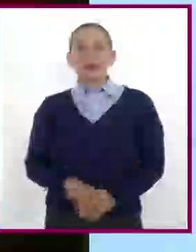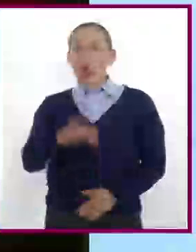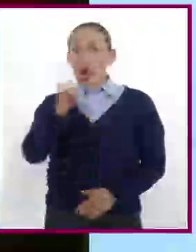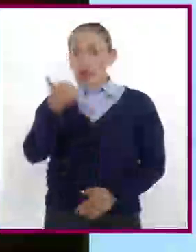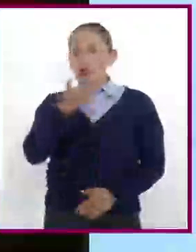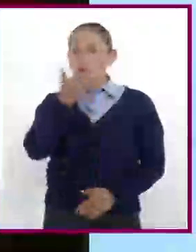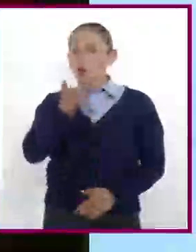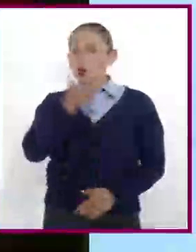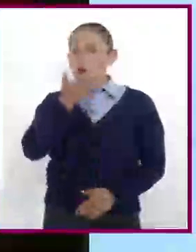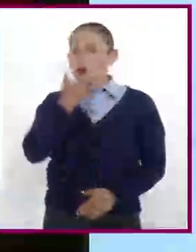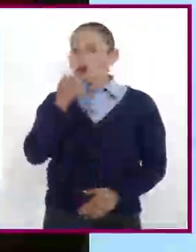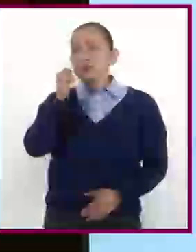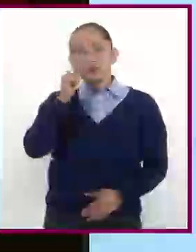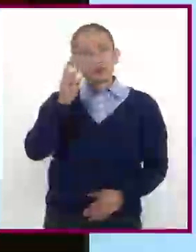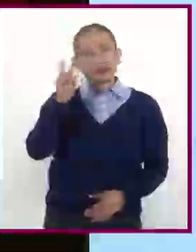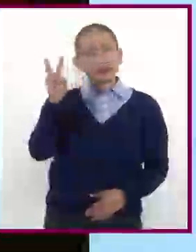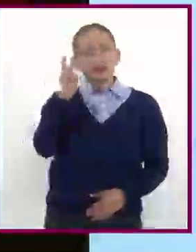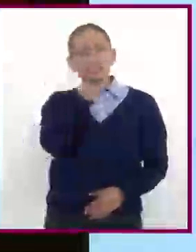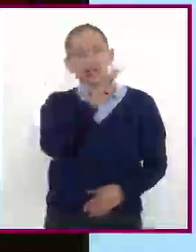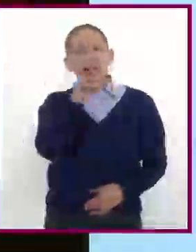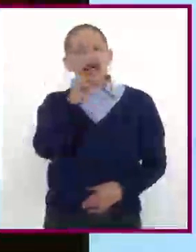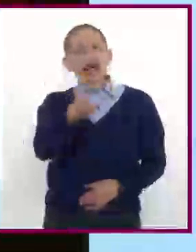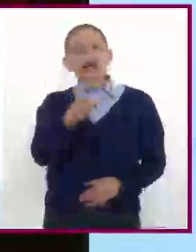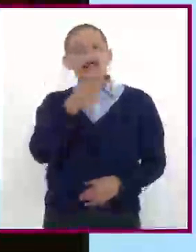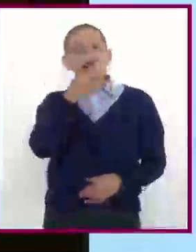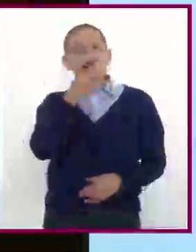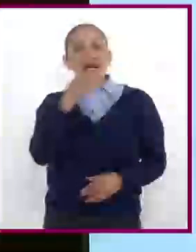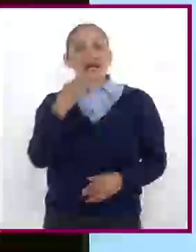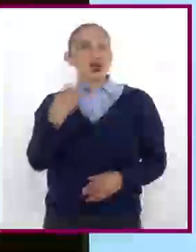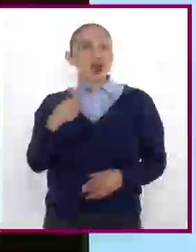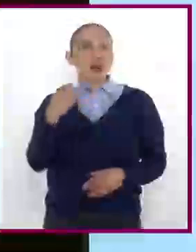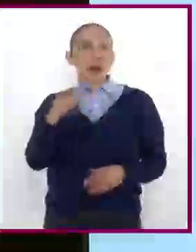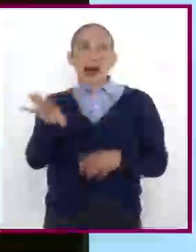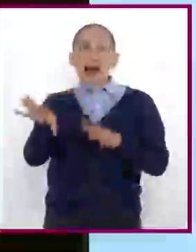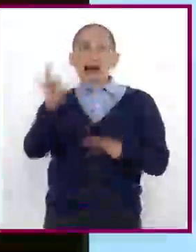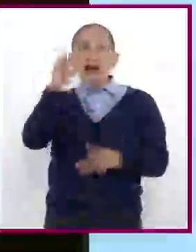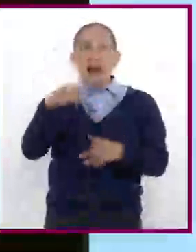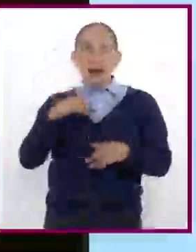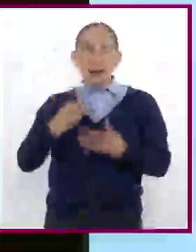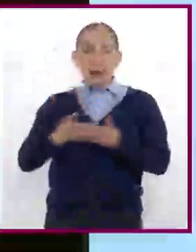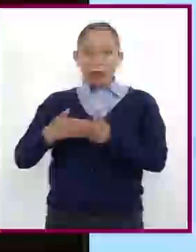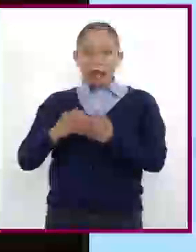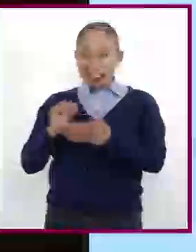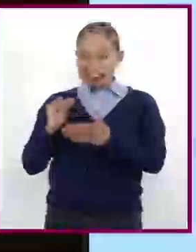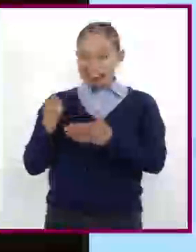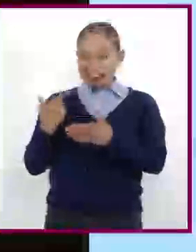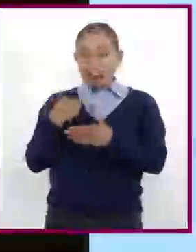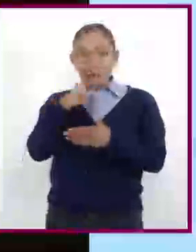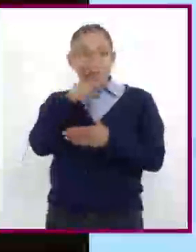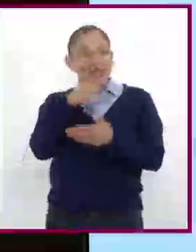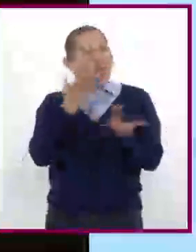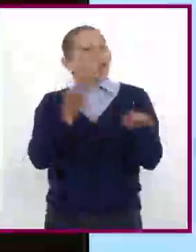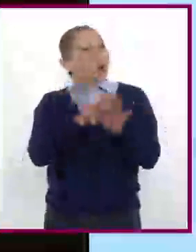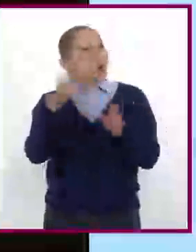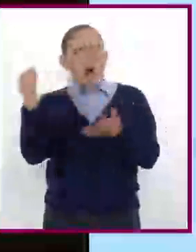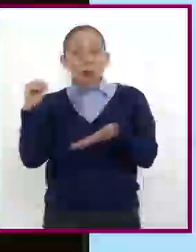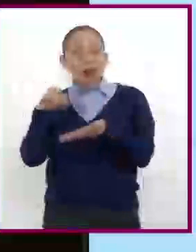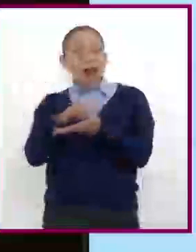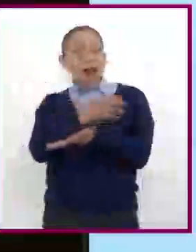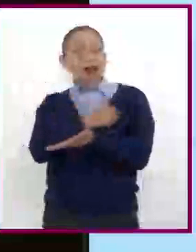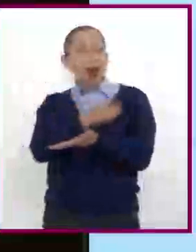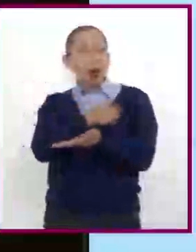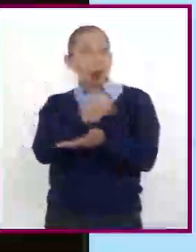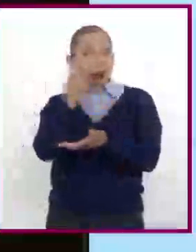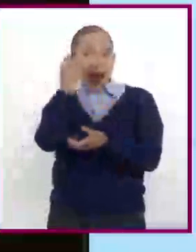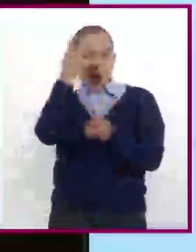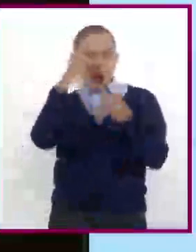Otra costumbre muy común es la elección del nombre en los recién nacidos. Todos los padres se enfrentan a esta situación. En